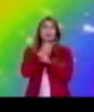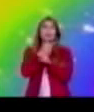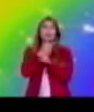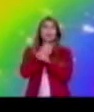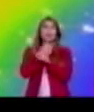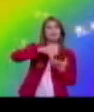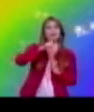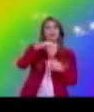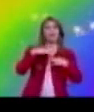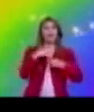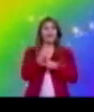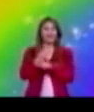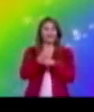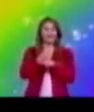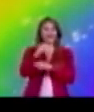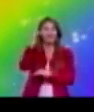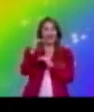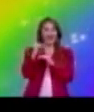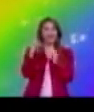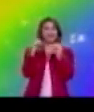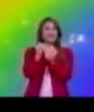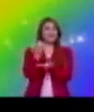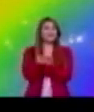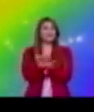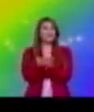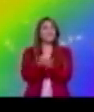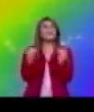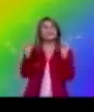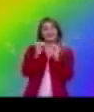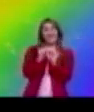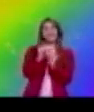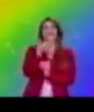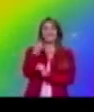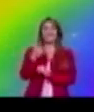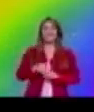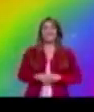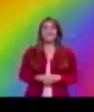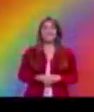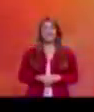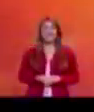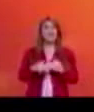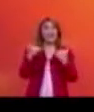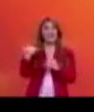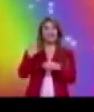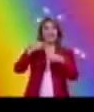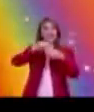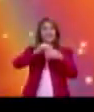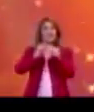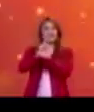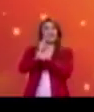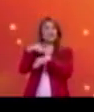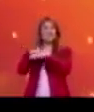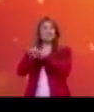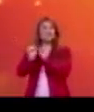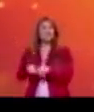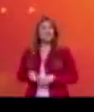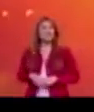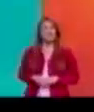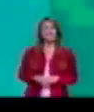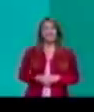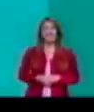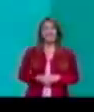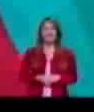penetra suavemente en los tejidos, así que saca las manchas y protege los colores de su ropa,